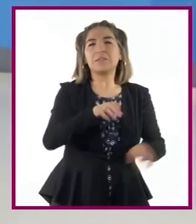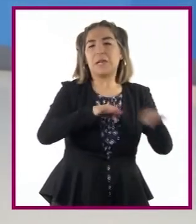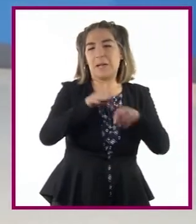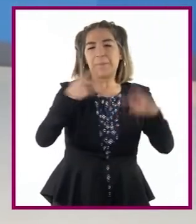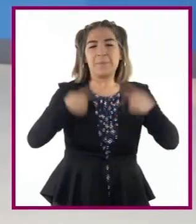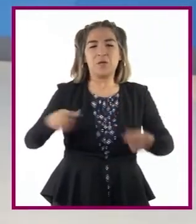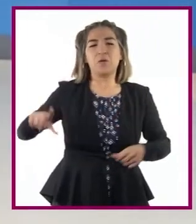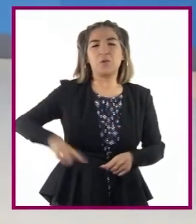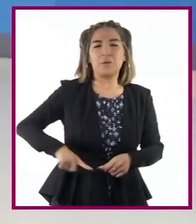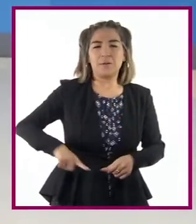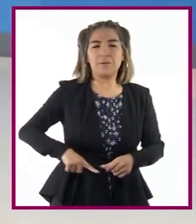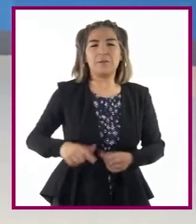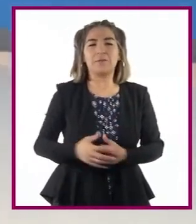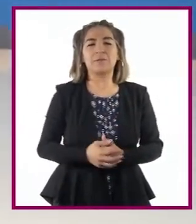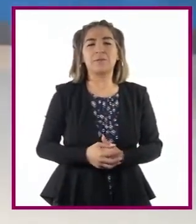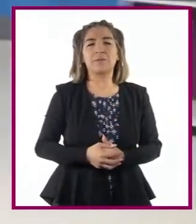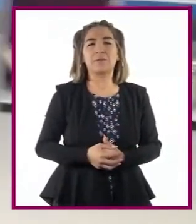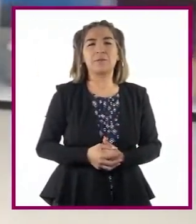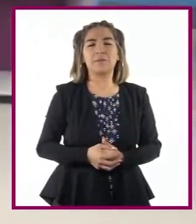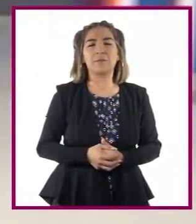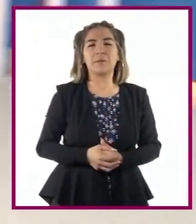los servidores públicos.